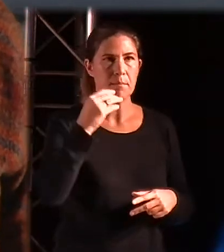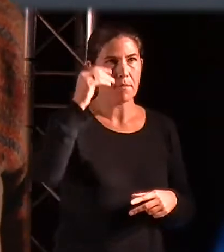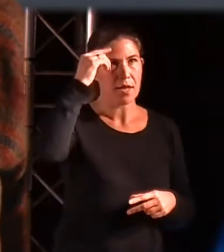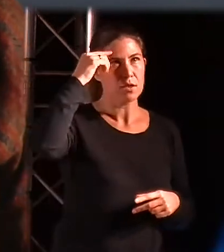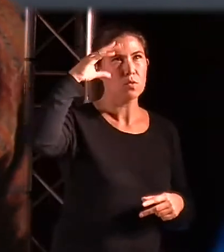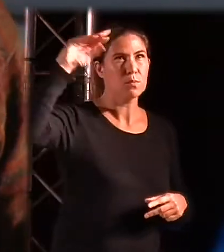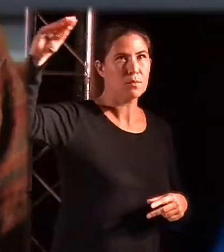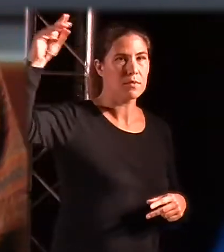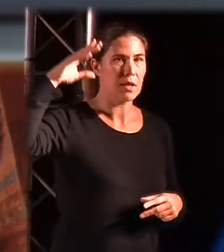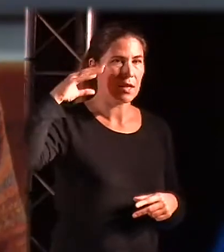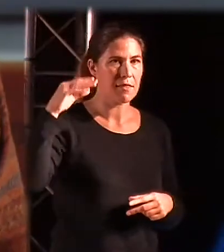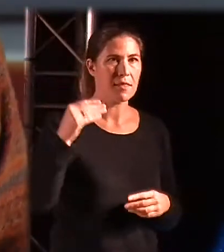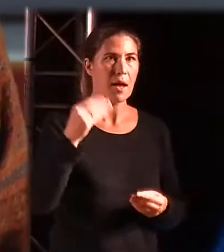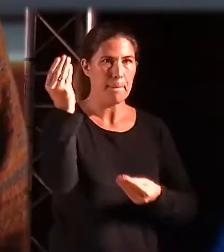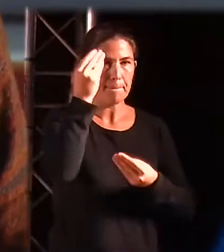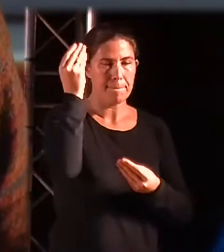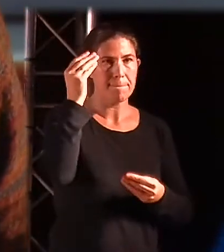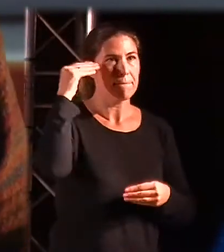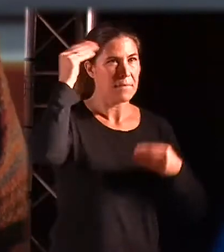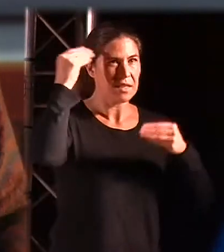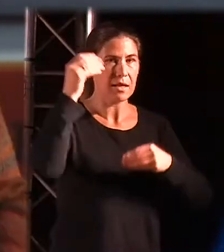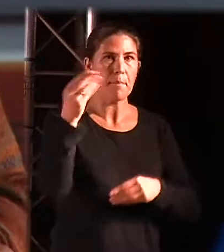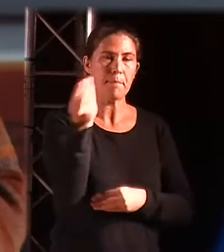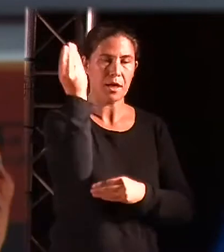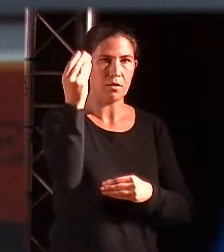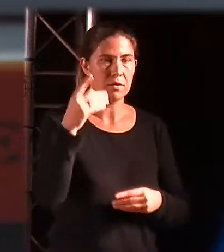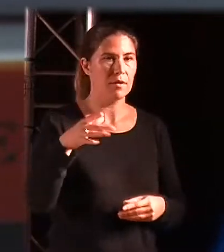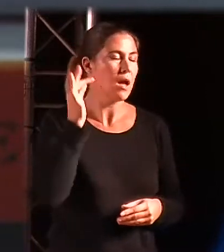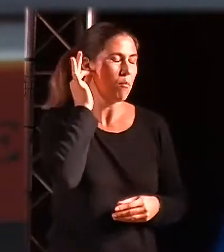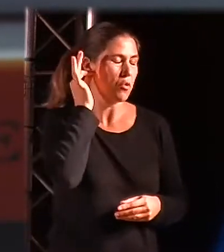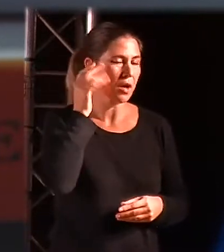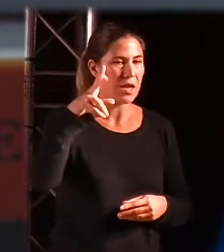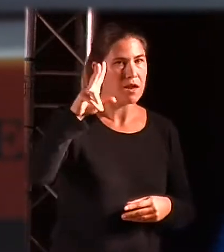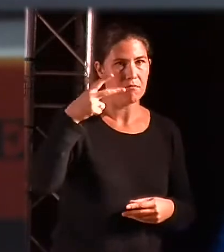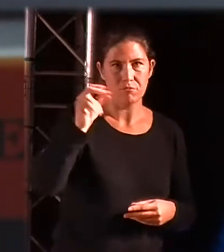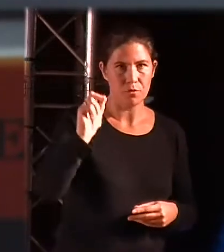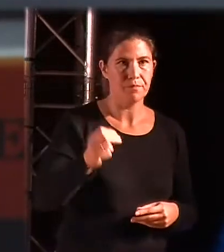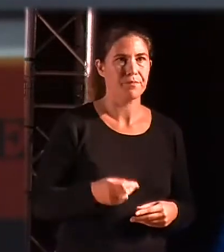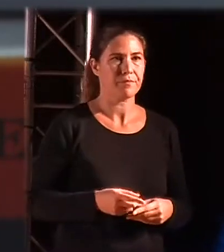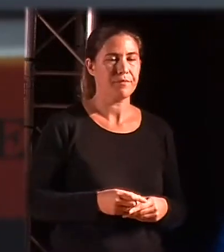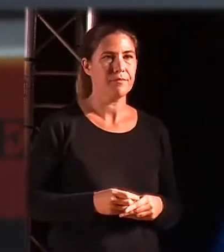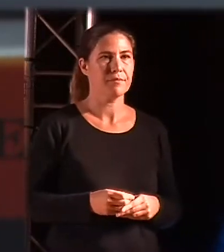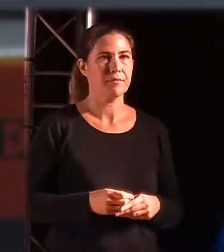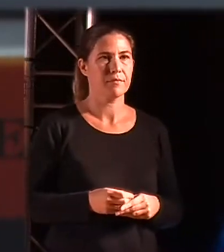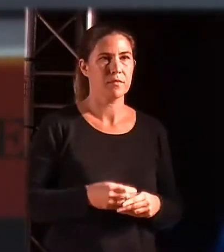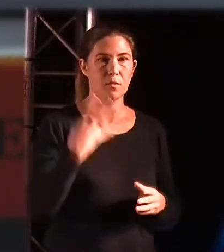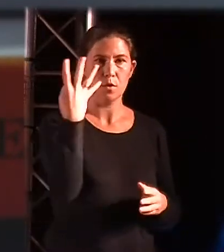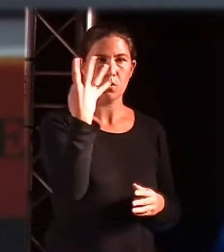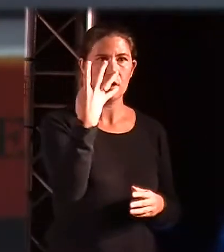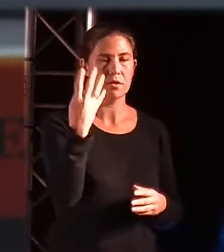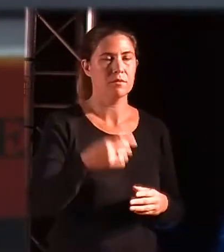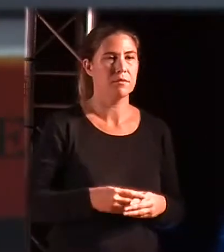inteligencia medida como IQ y las mujeres no. Quizá debemos tomar nota sobre esto. Número